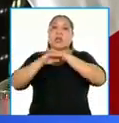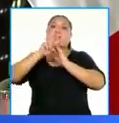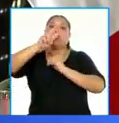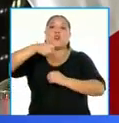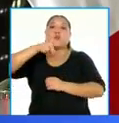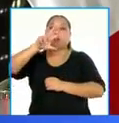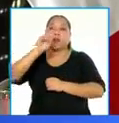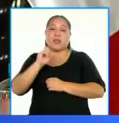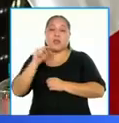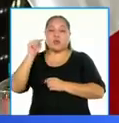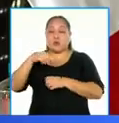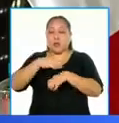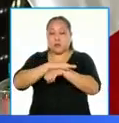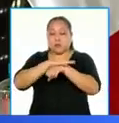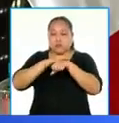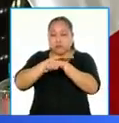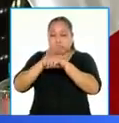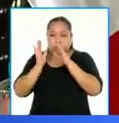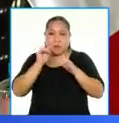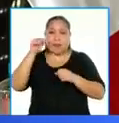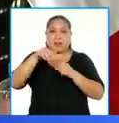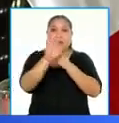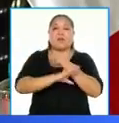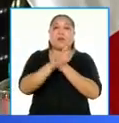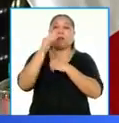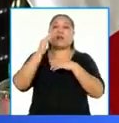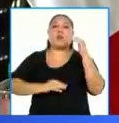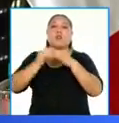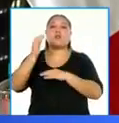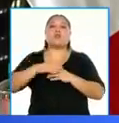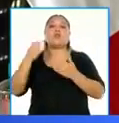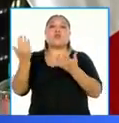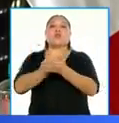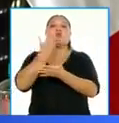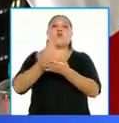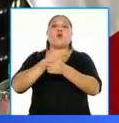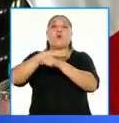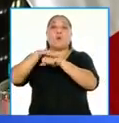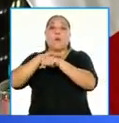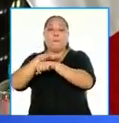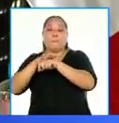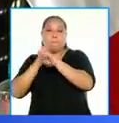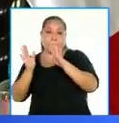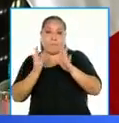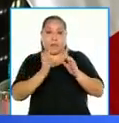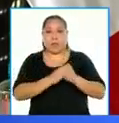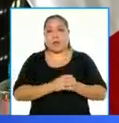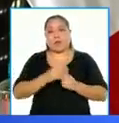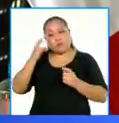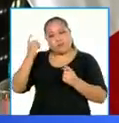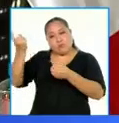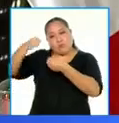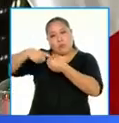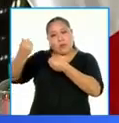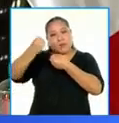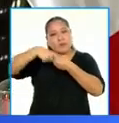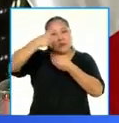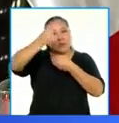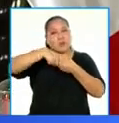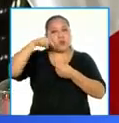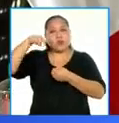estrategia en realidad. Sobre esa base se ha construido este nuevo plan con participación principalmente de